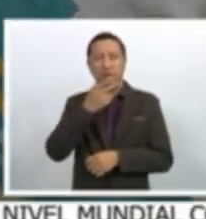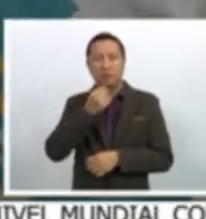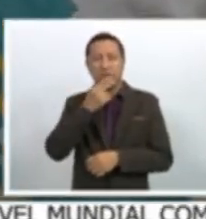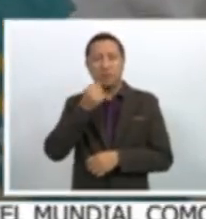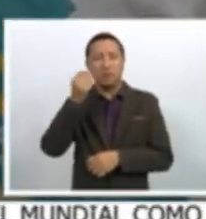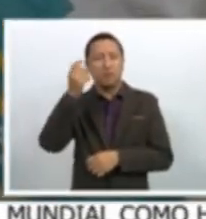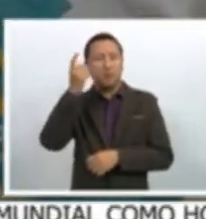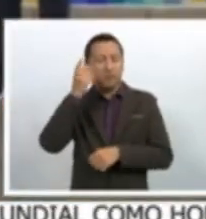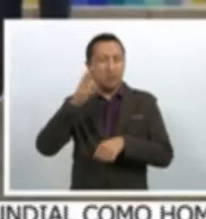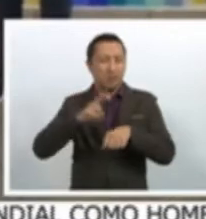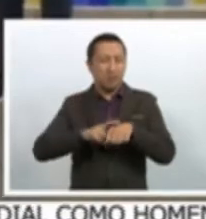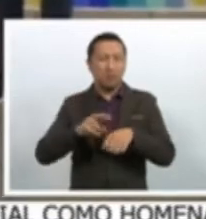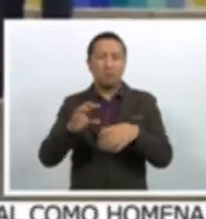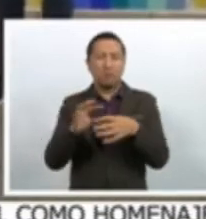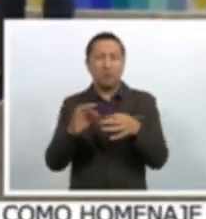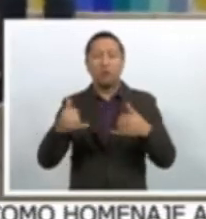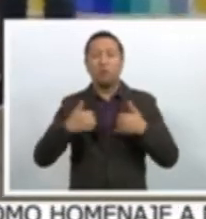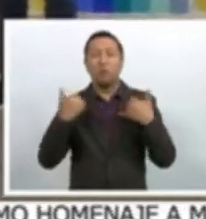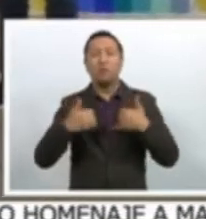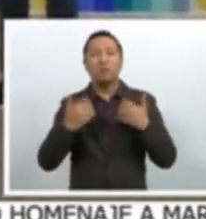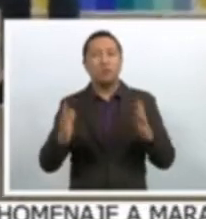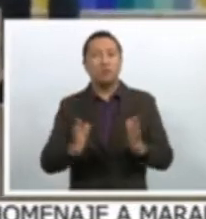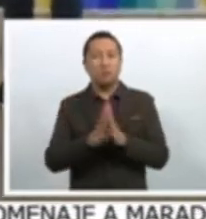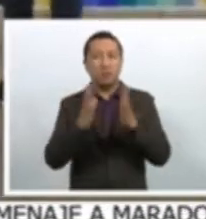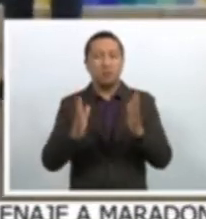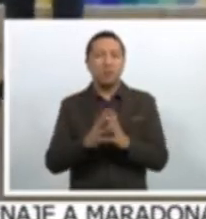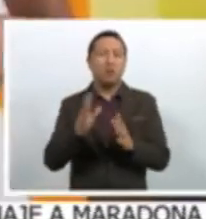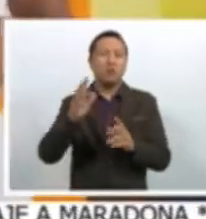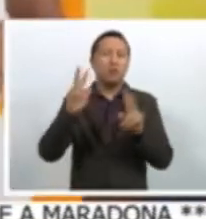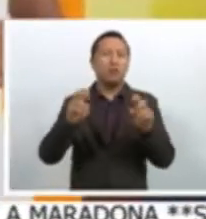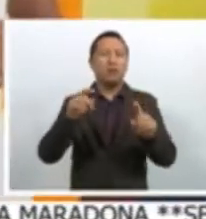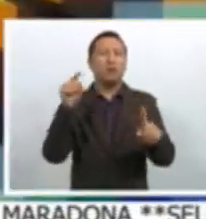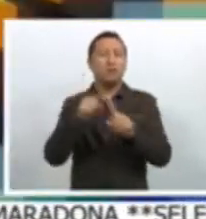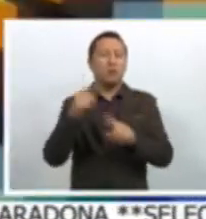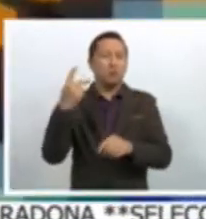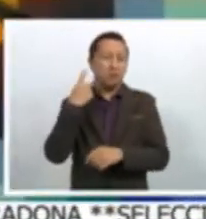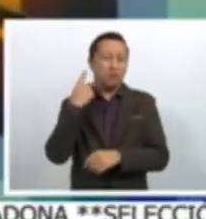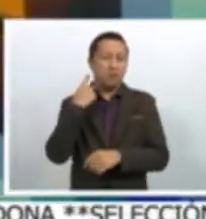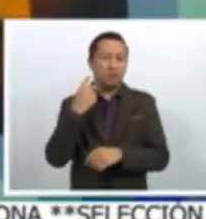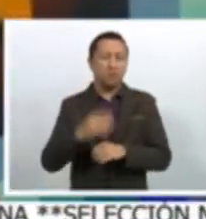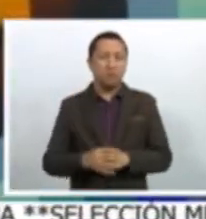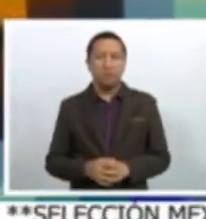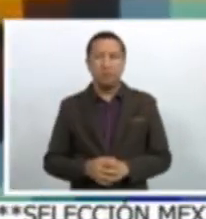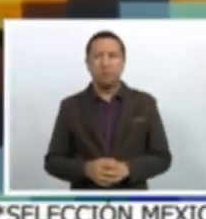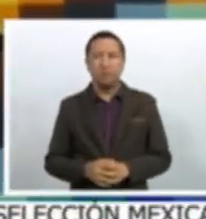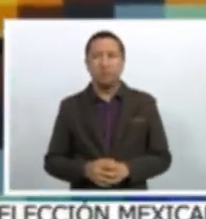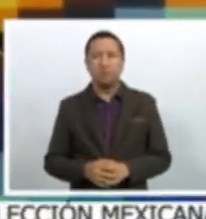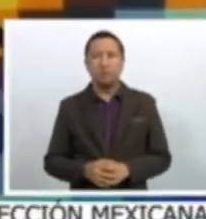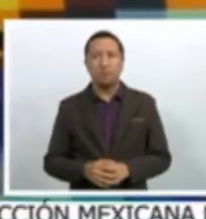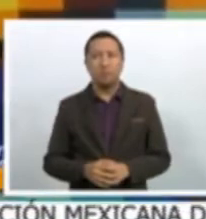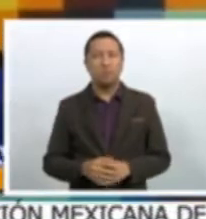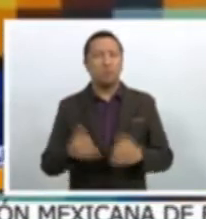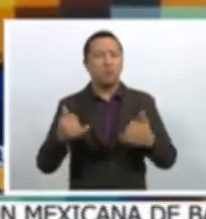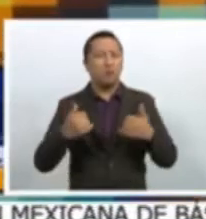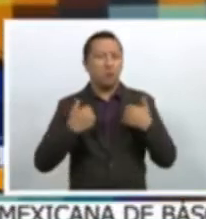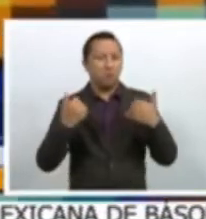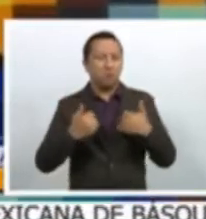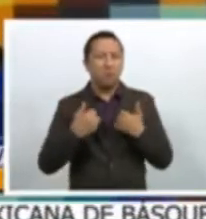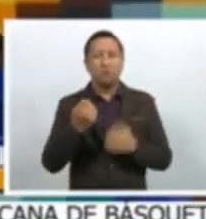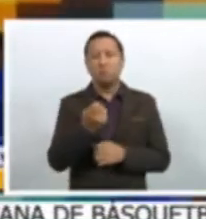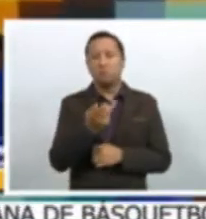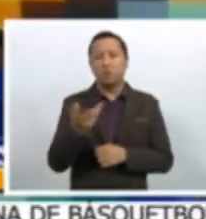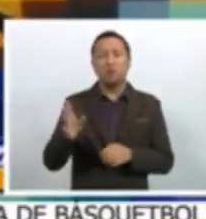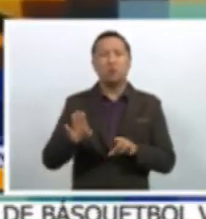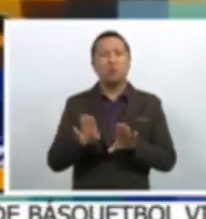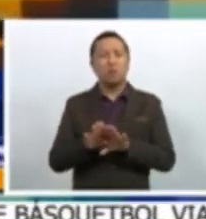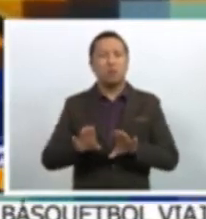crea condiciones para que los jóvenes participen en política. Algo que tiene la juventud es que tiene múltiples expresiones, así